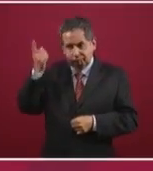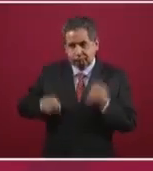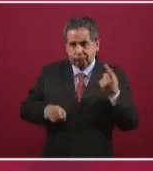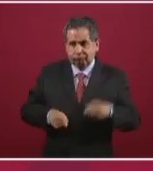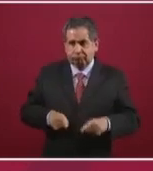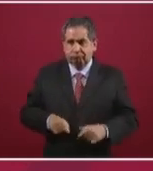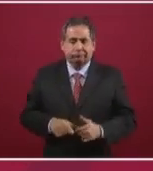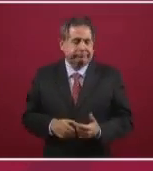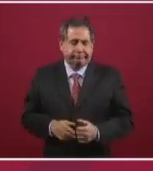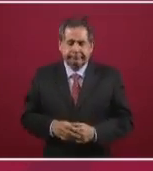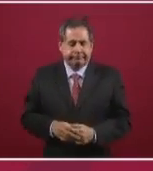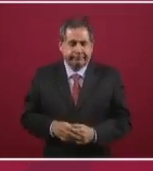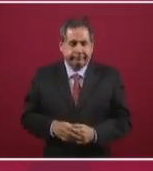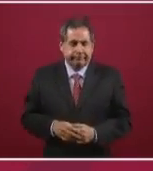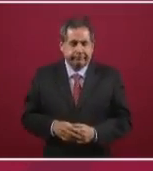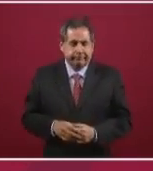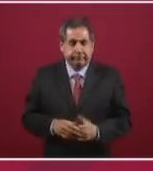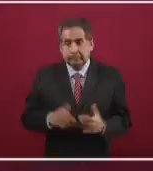y